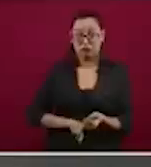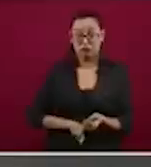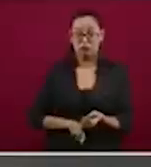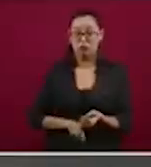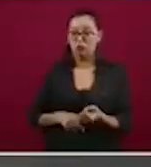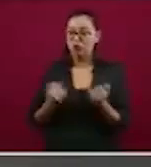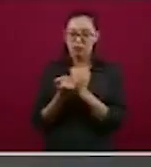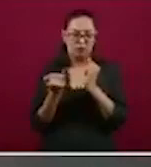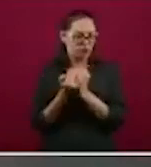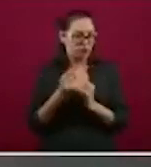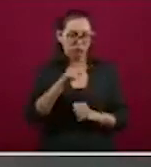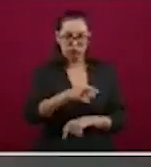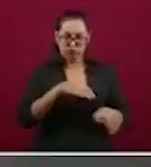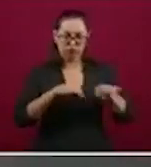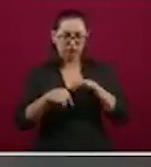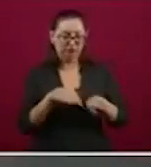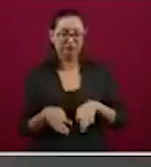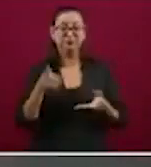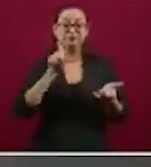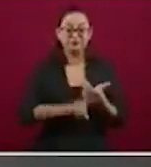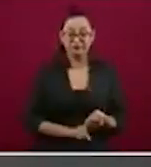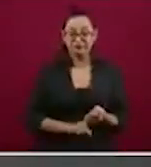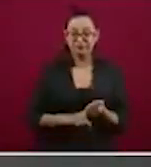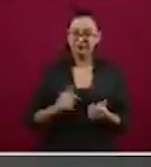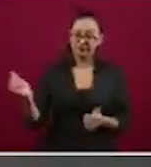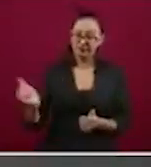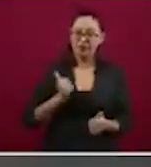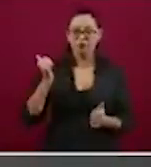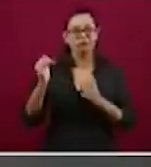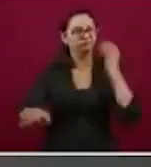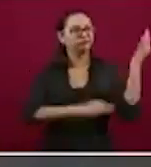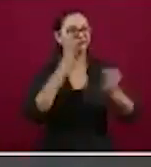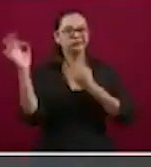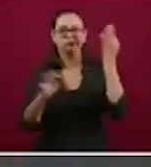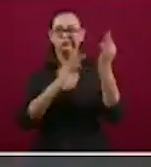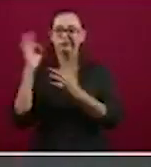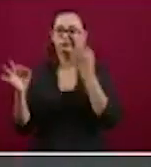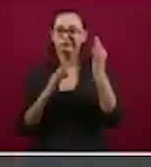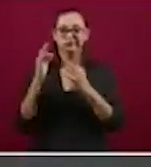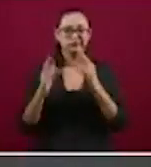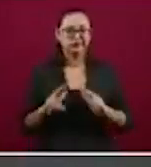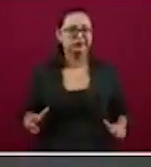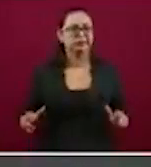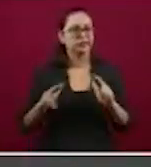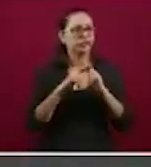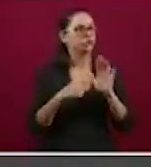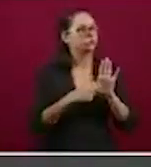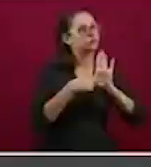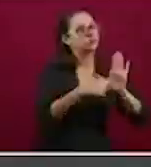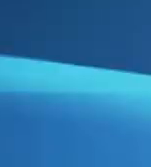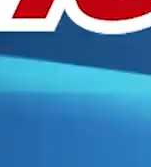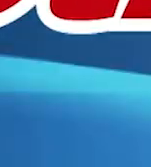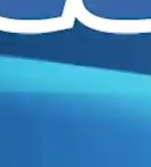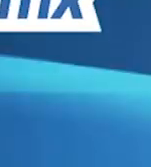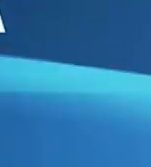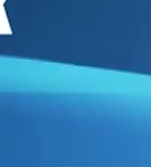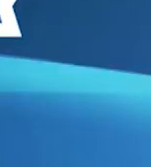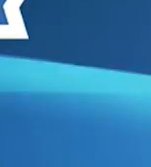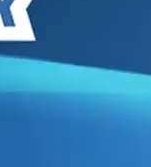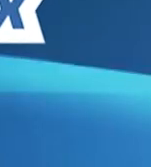todos los días estamos atendiendo a este asunto agregó el mandatario informó luís everardo